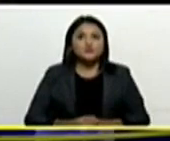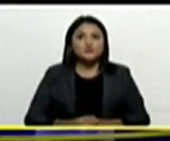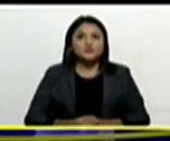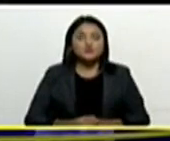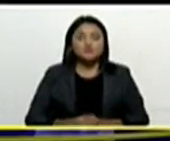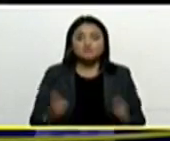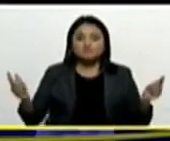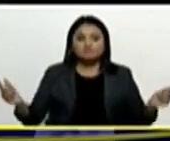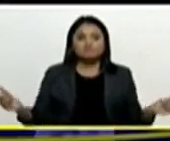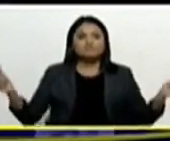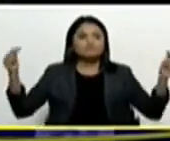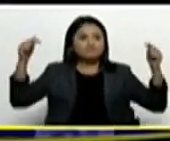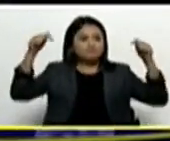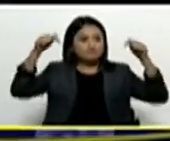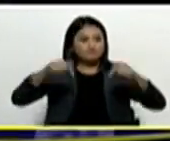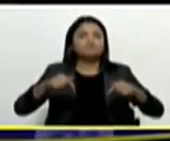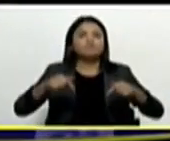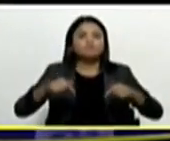Aquí estamos